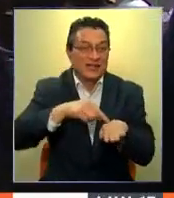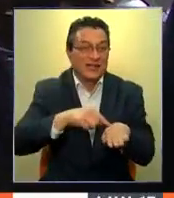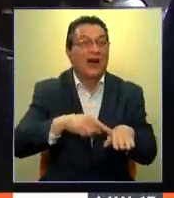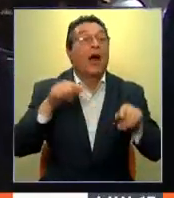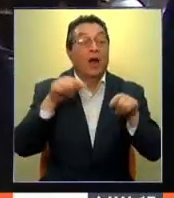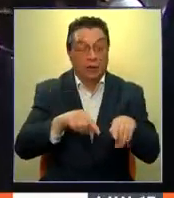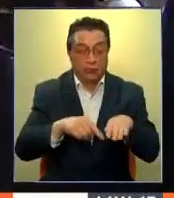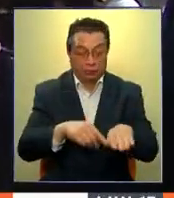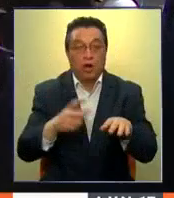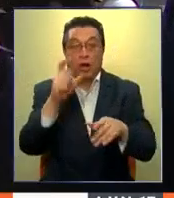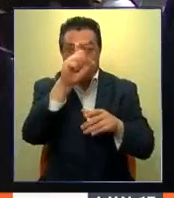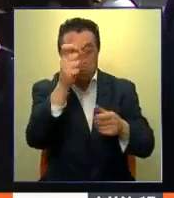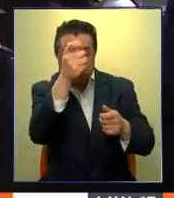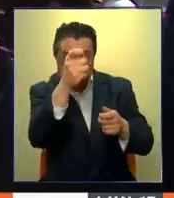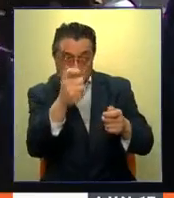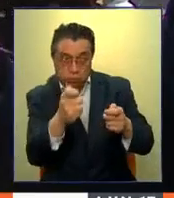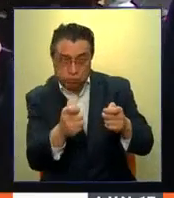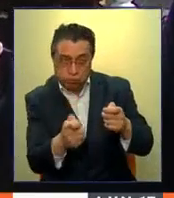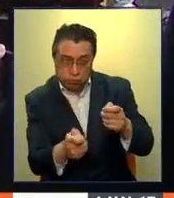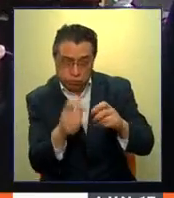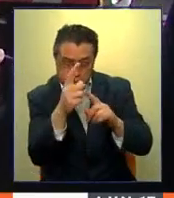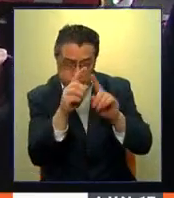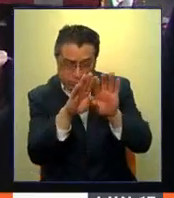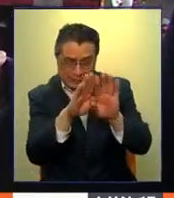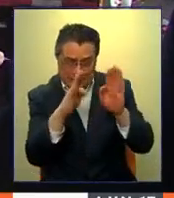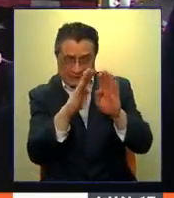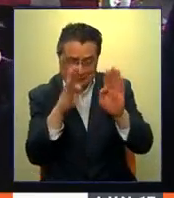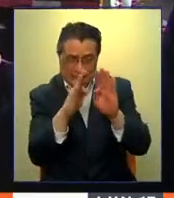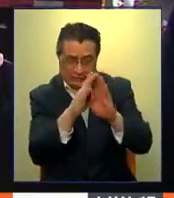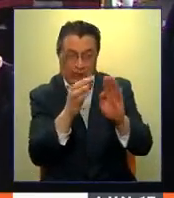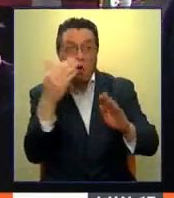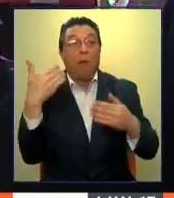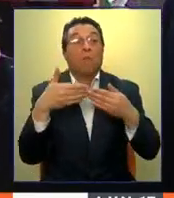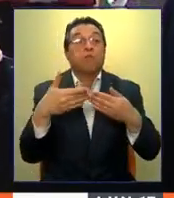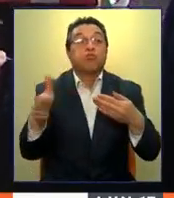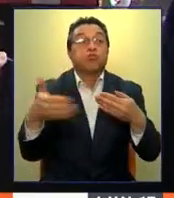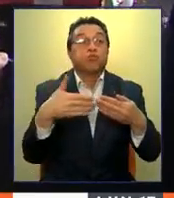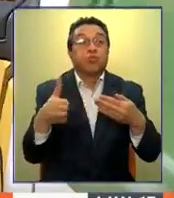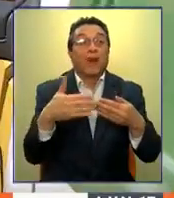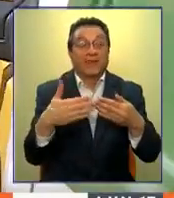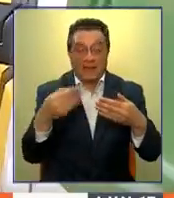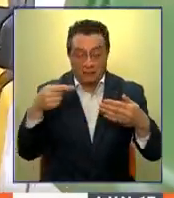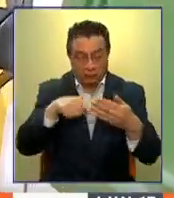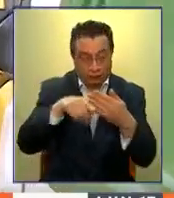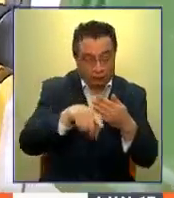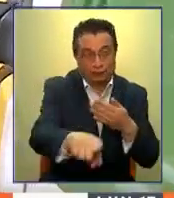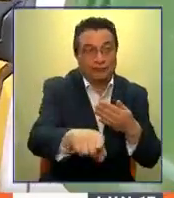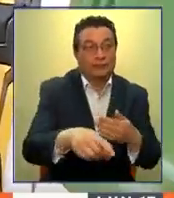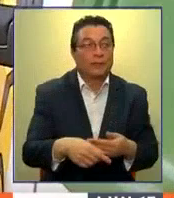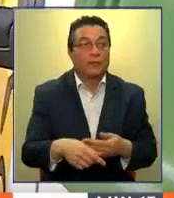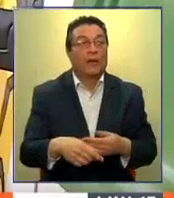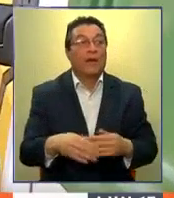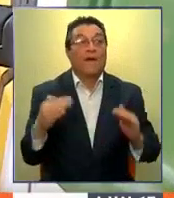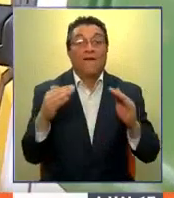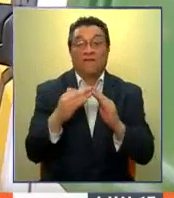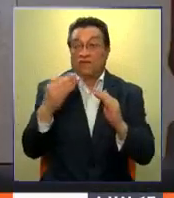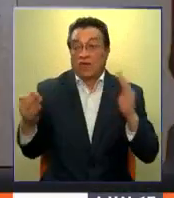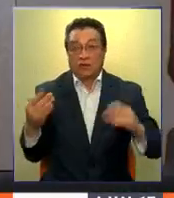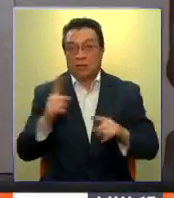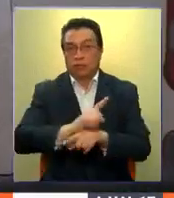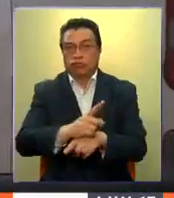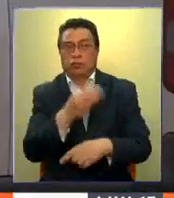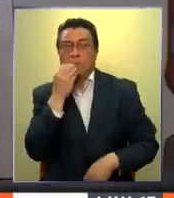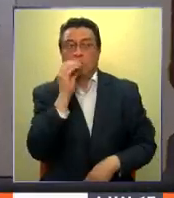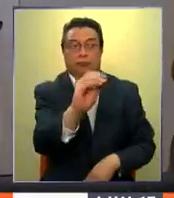del método del oxicorte trataron de forzar la puerta exterior que va hacia la bóveda si nos dieron rápidamente la leerte por lo